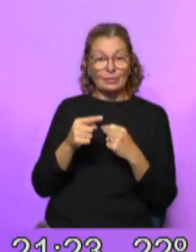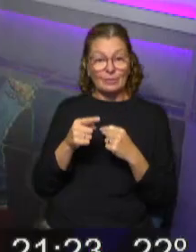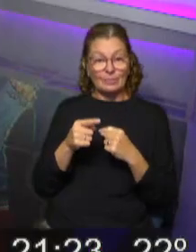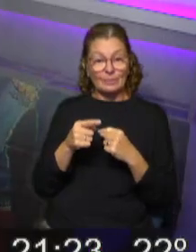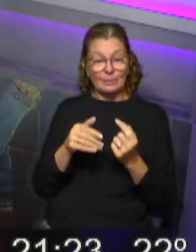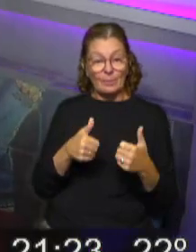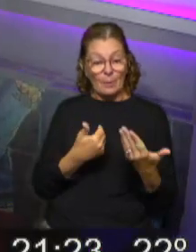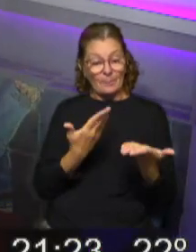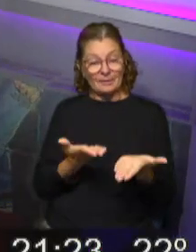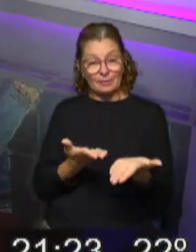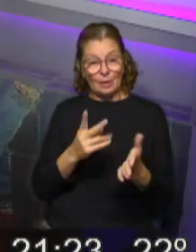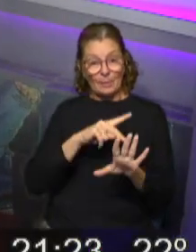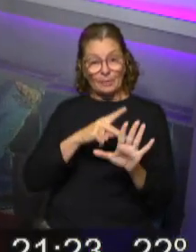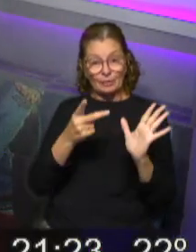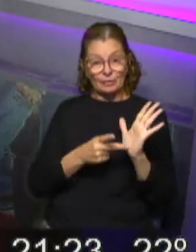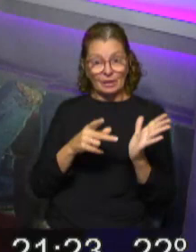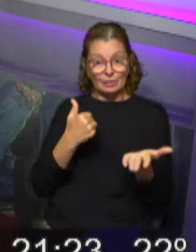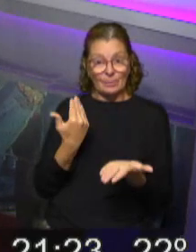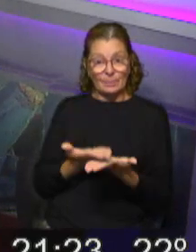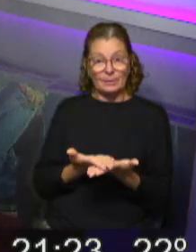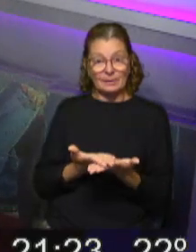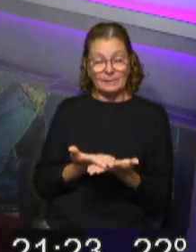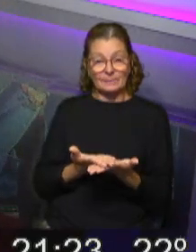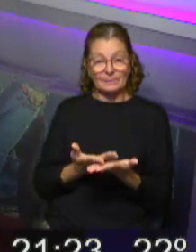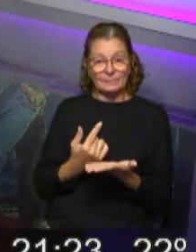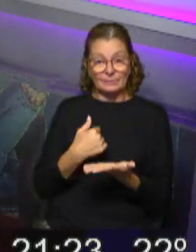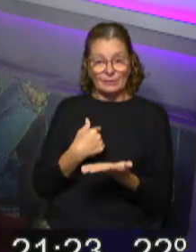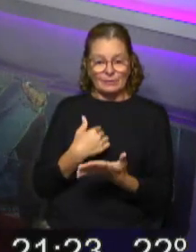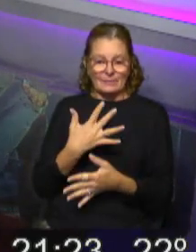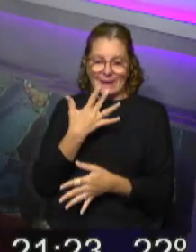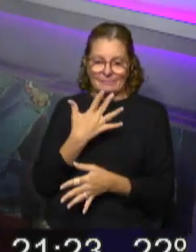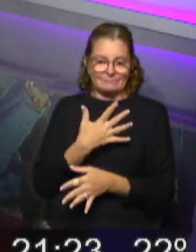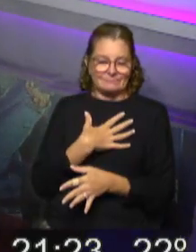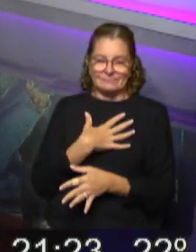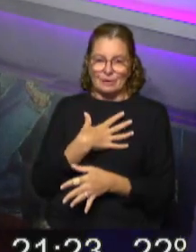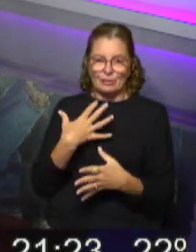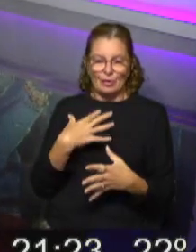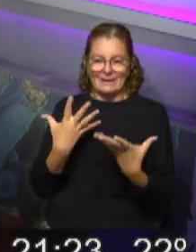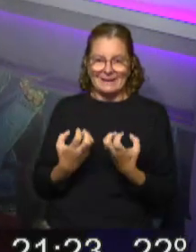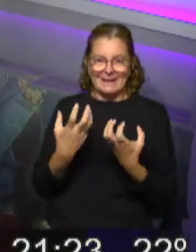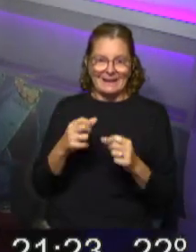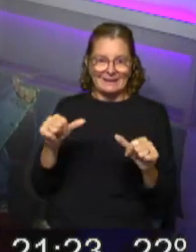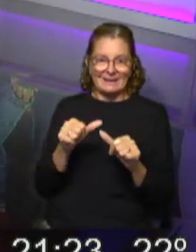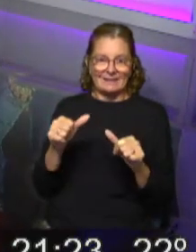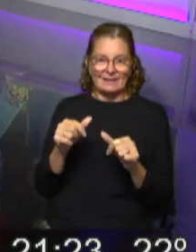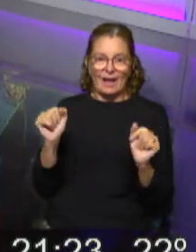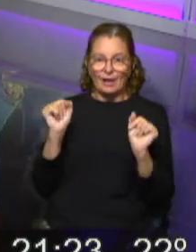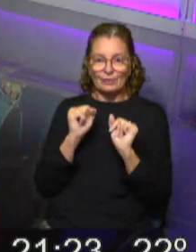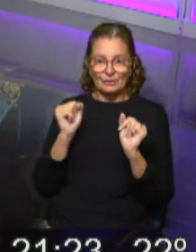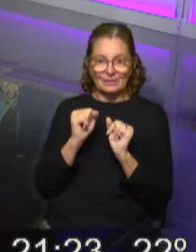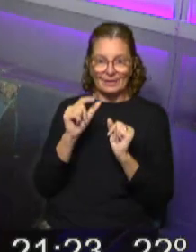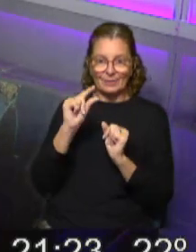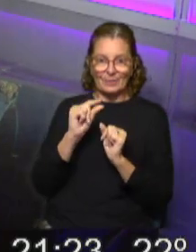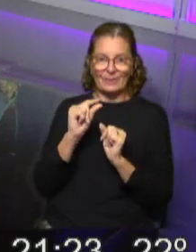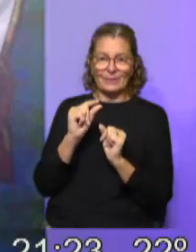me presentó el proyecto, la propuesta, yo estaba encantada. Lo quería hacer, sí o sí. ¿Te asustaste un poco? Ah, sí, un montón.